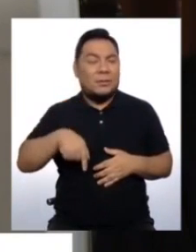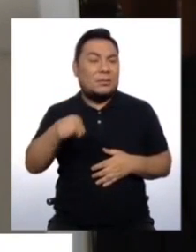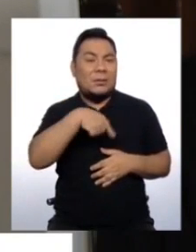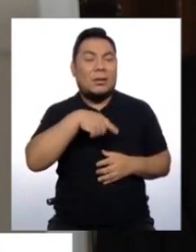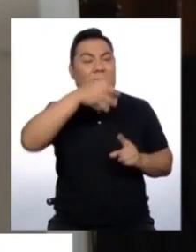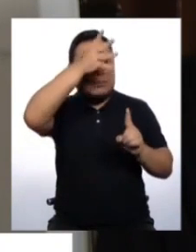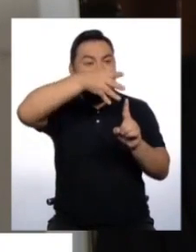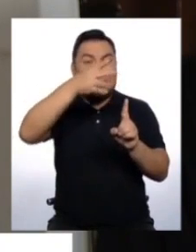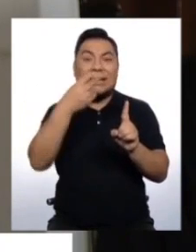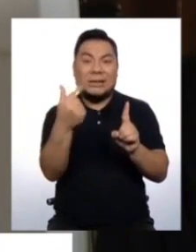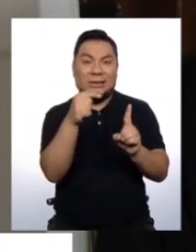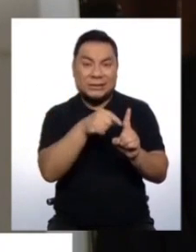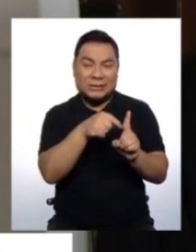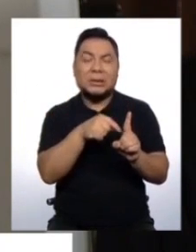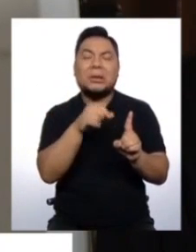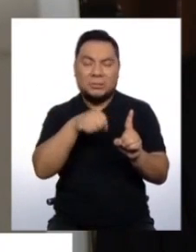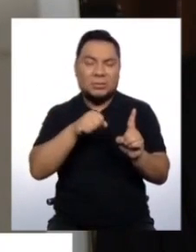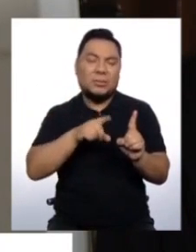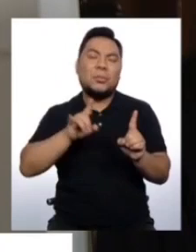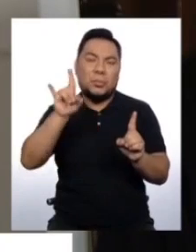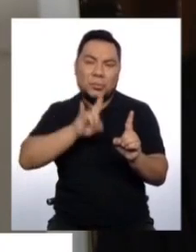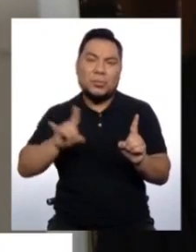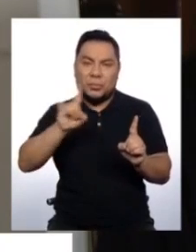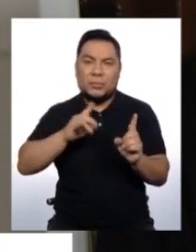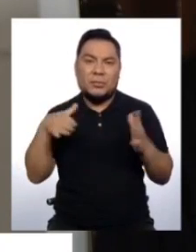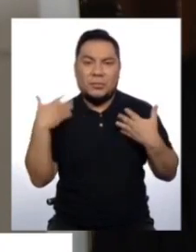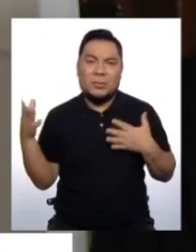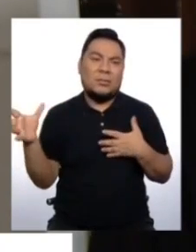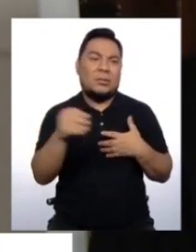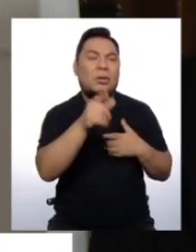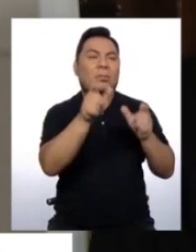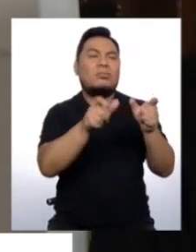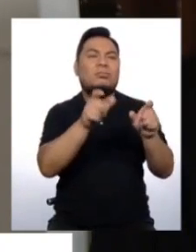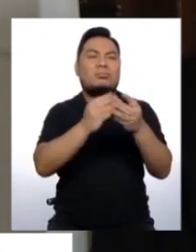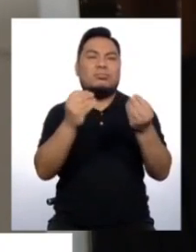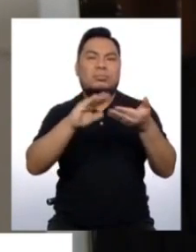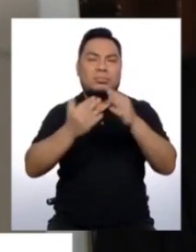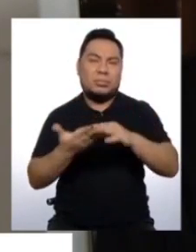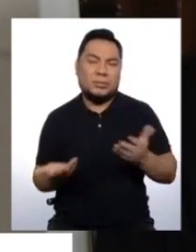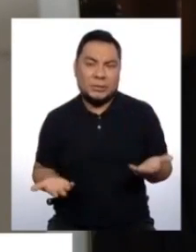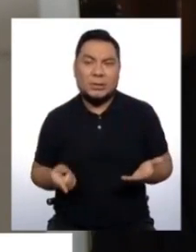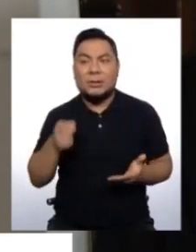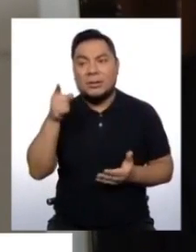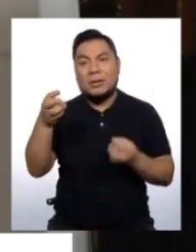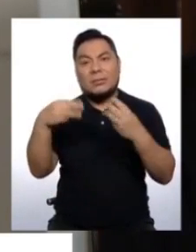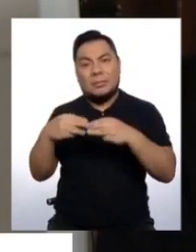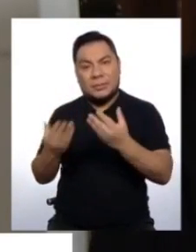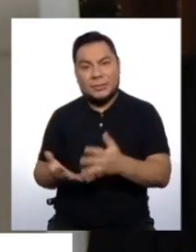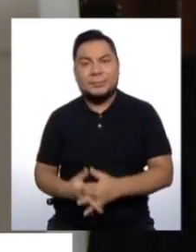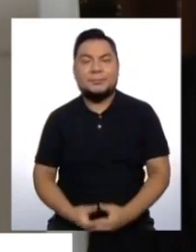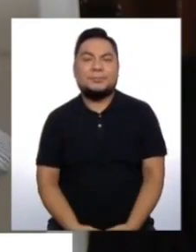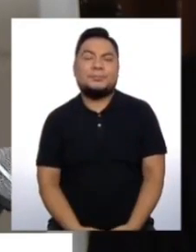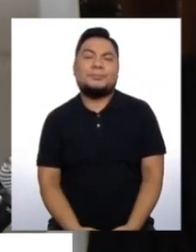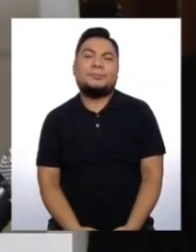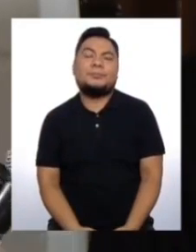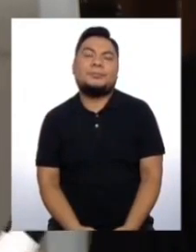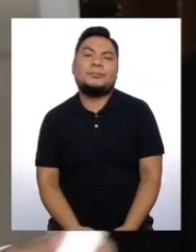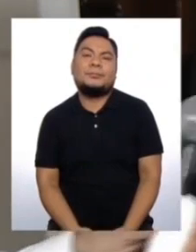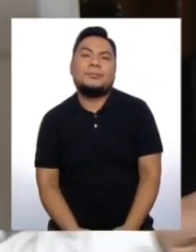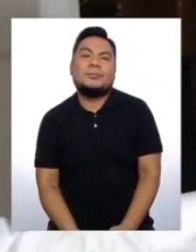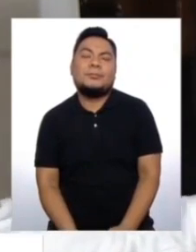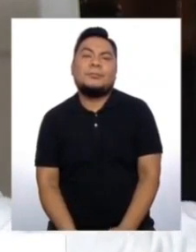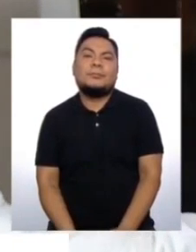complementaria, sigue siendo útil para los tamizajes poblacionales, como es el caso de los mercados.